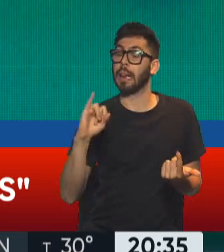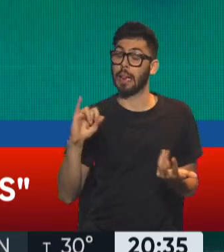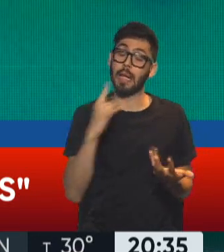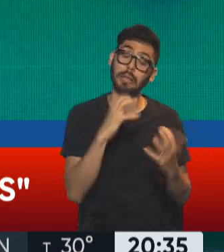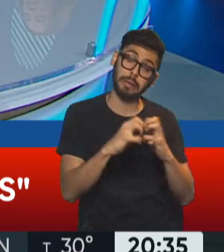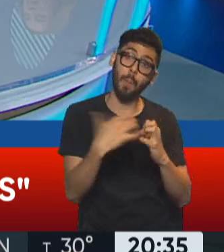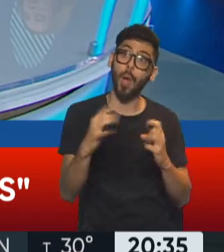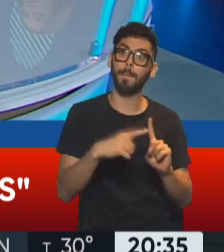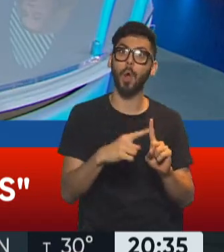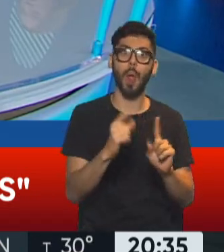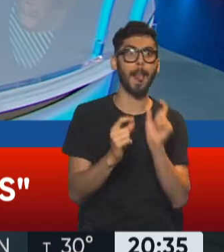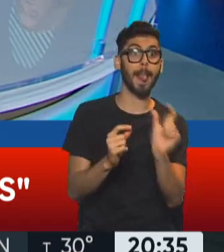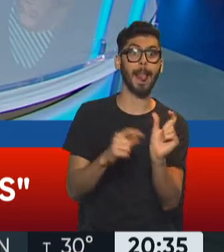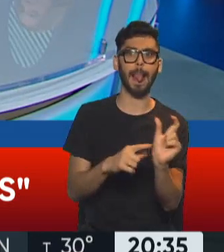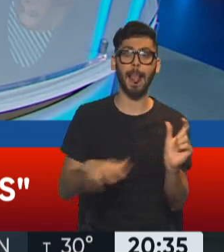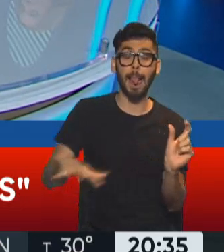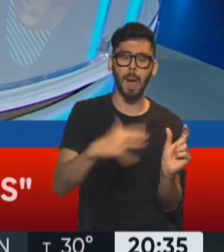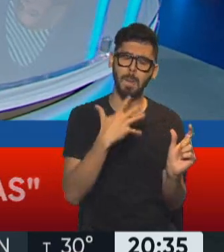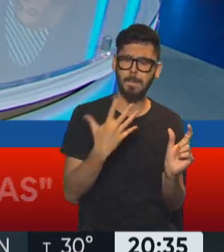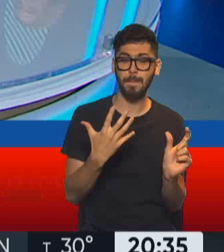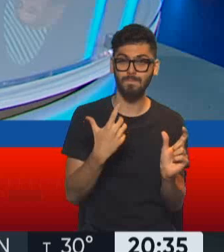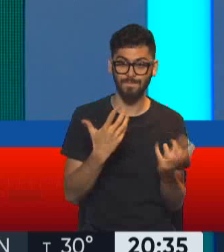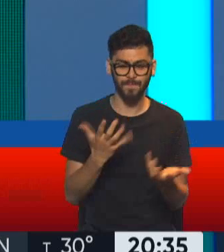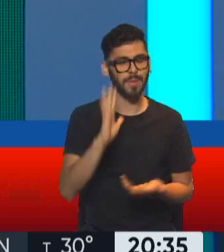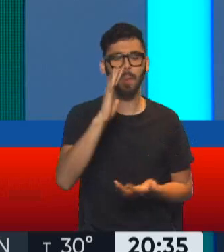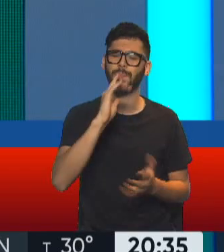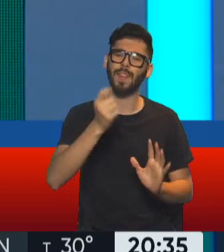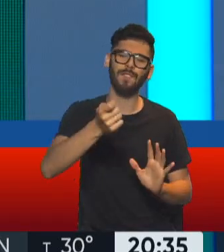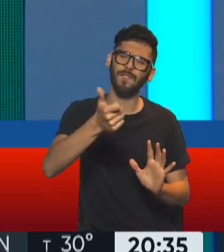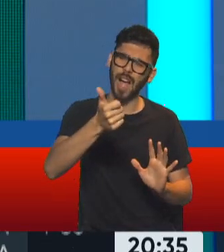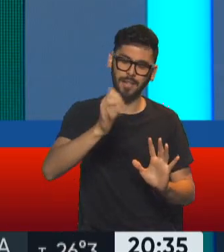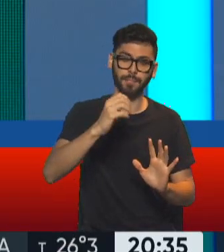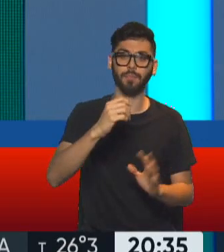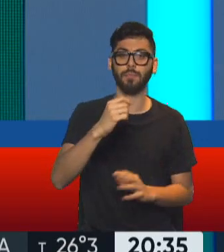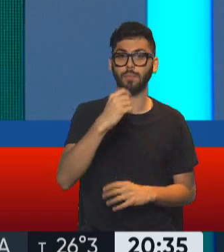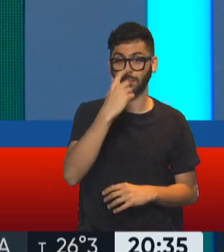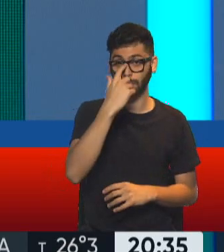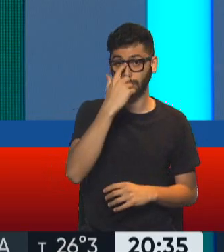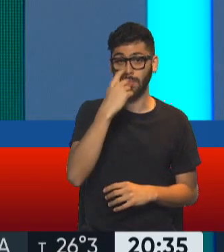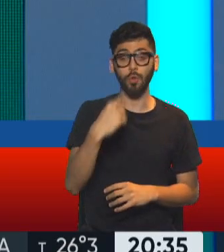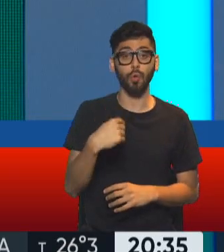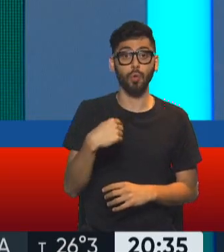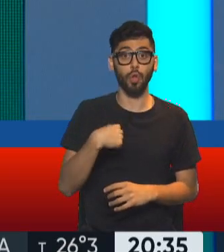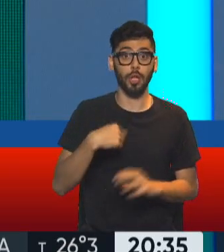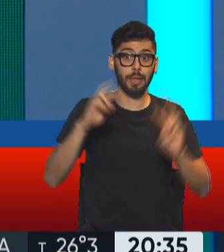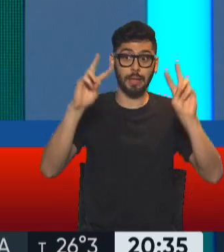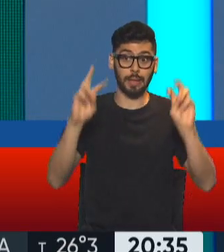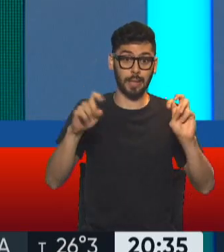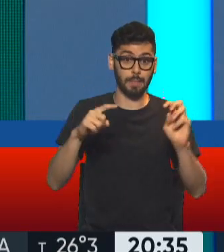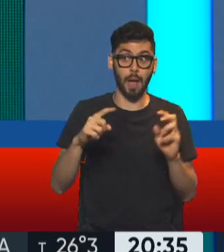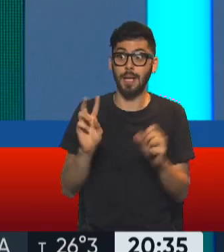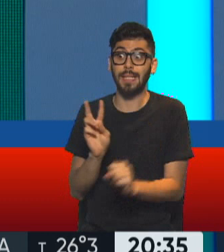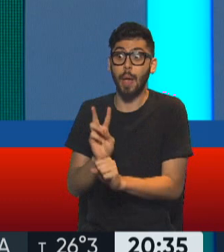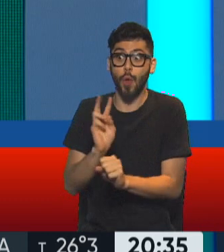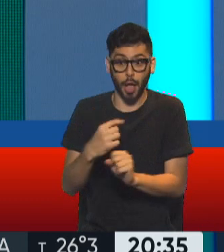ser efectivos también, ¿no? A ver, yo, para ponerlo fácil, cuando Sí. yo elijo exponer lo que está pasando con el tema de la